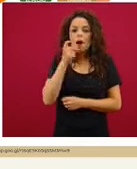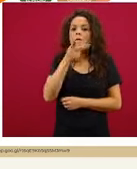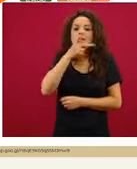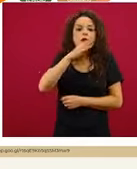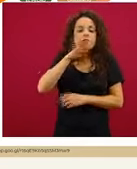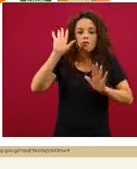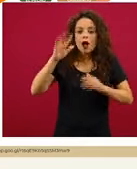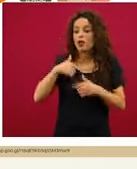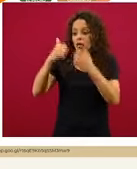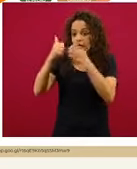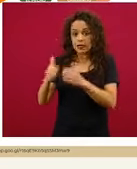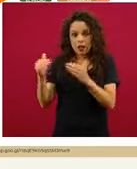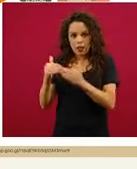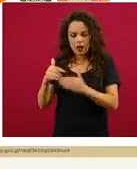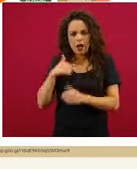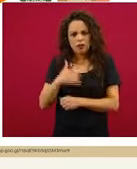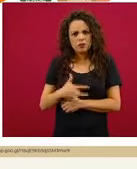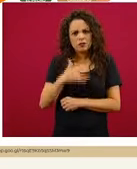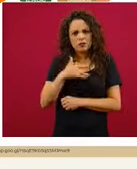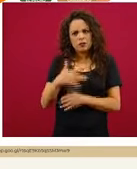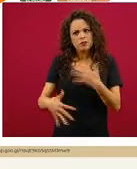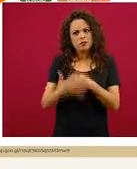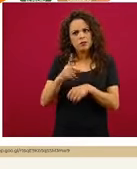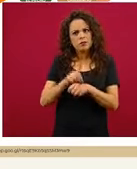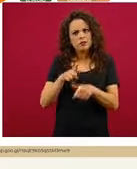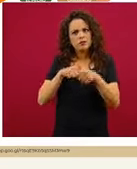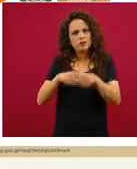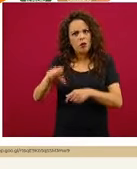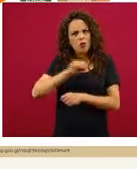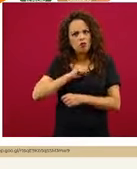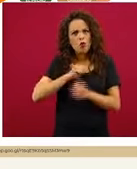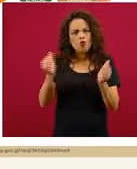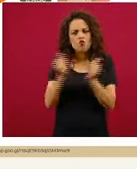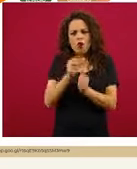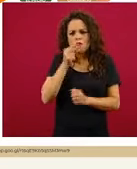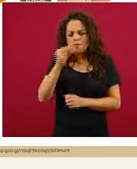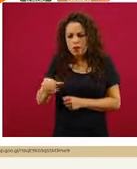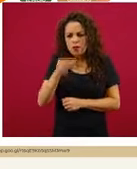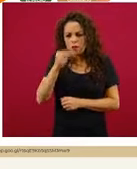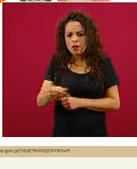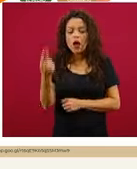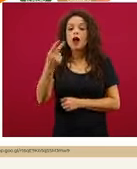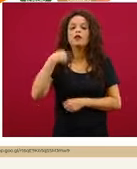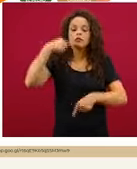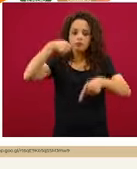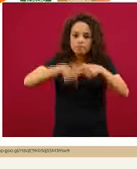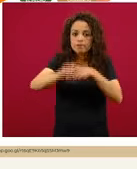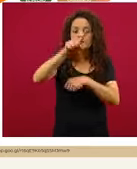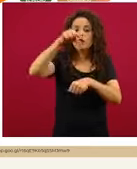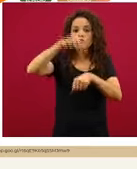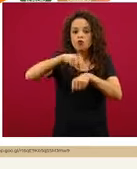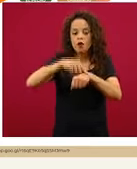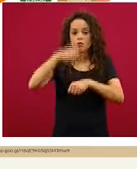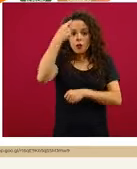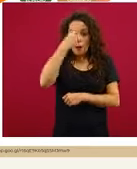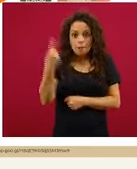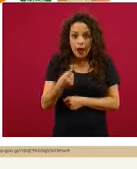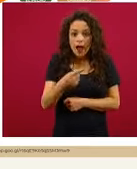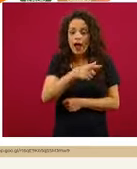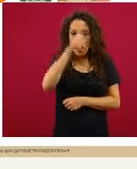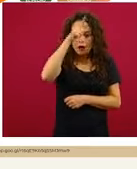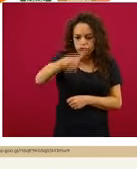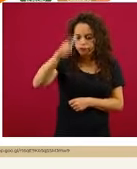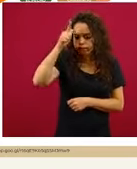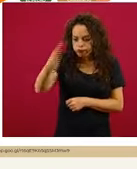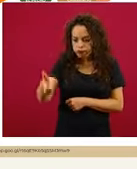y tengo tos con flema de hace más de 15 días, yo tendría que estar acudiendo a mi médico para que pueda identificar o